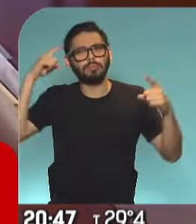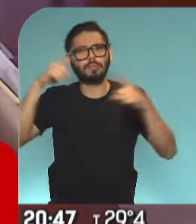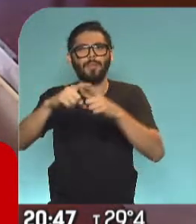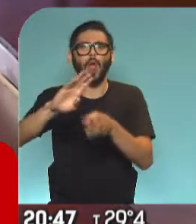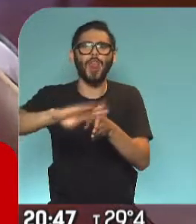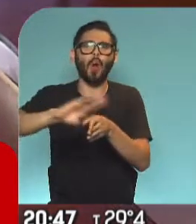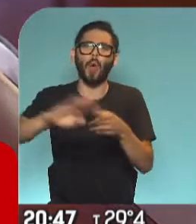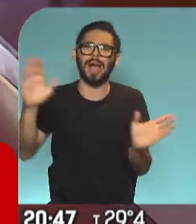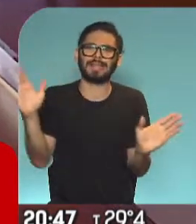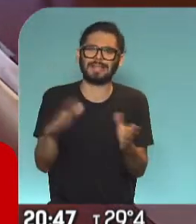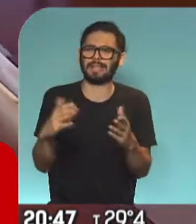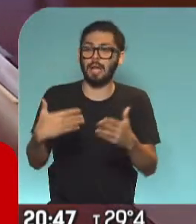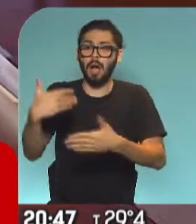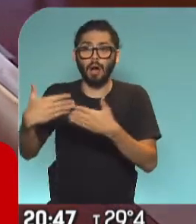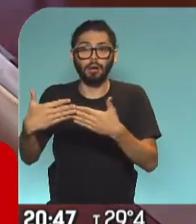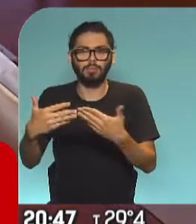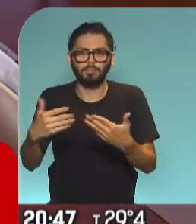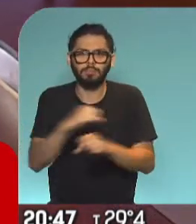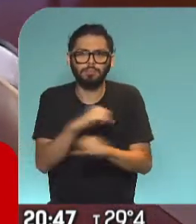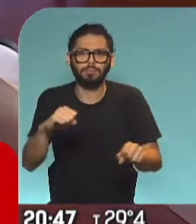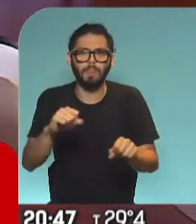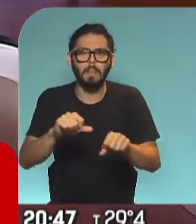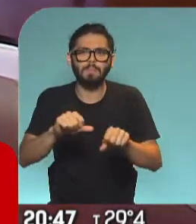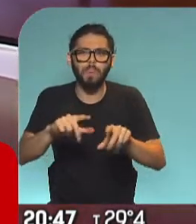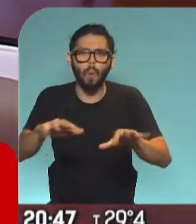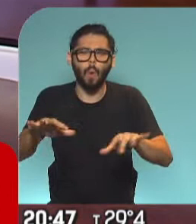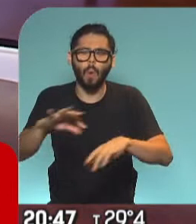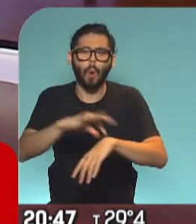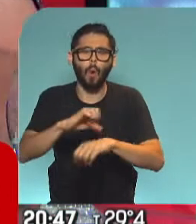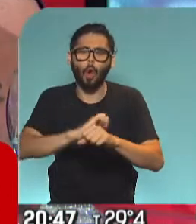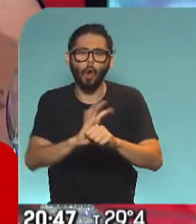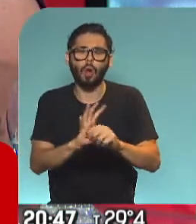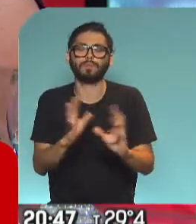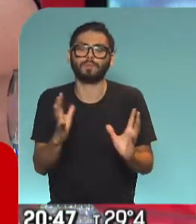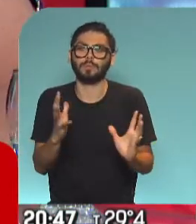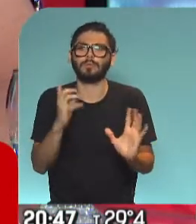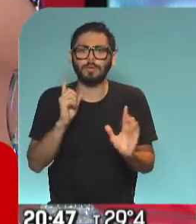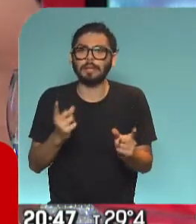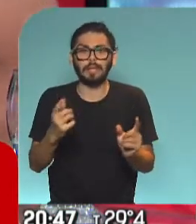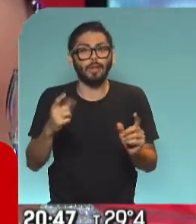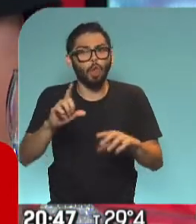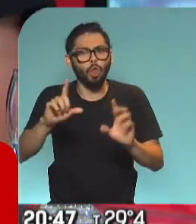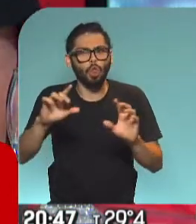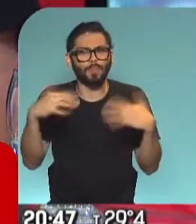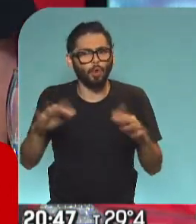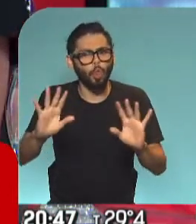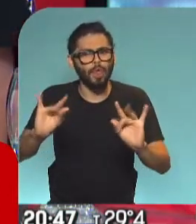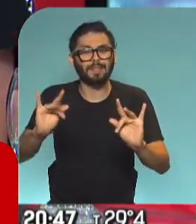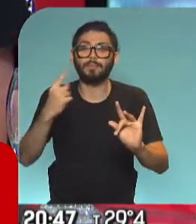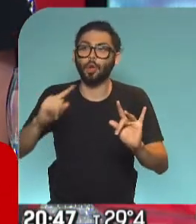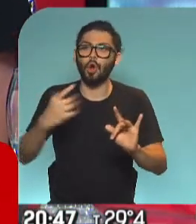pandemia y estos 10 meses muy complicados pero con el estado presente con el estado activo yo pensé que cuando